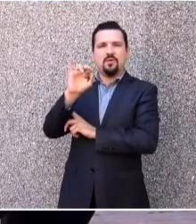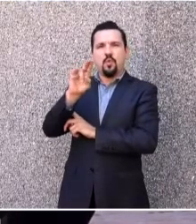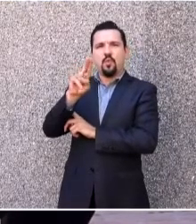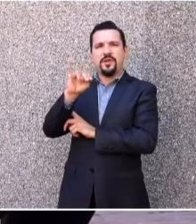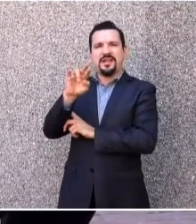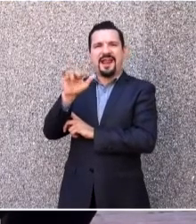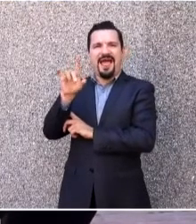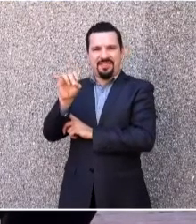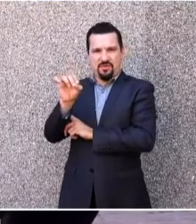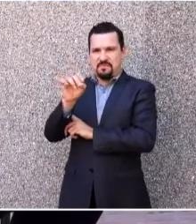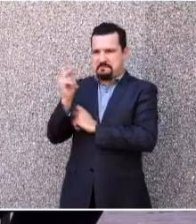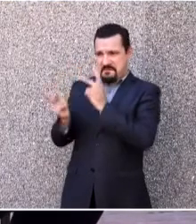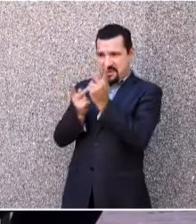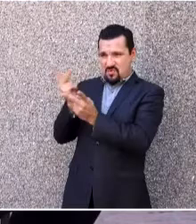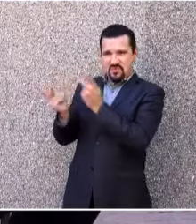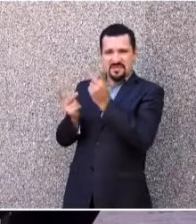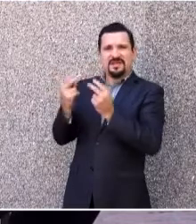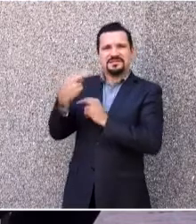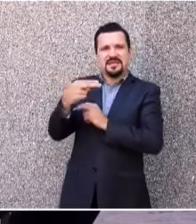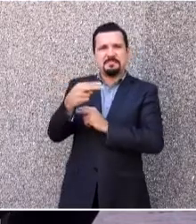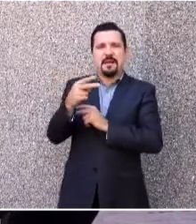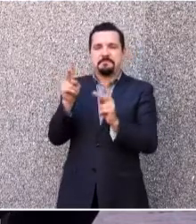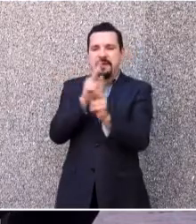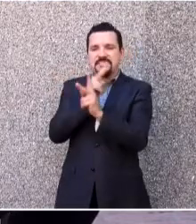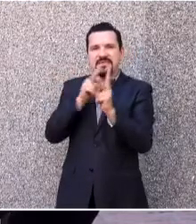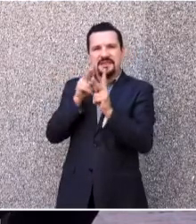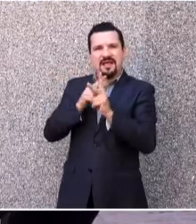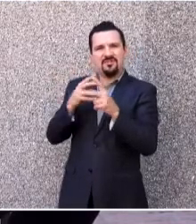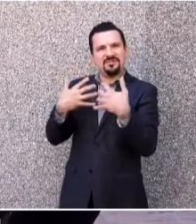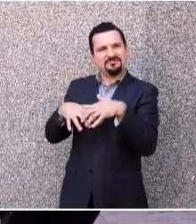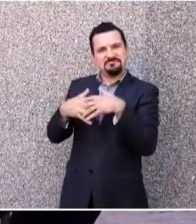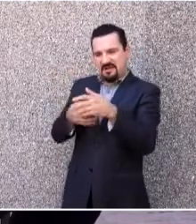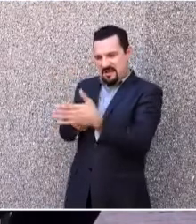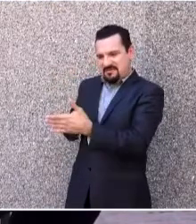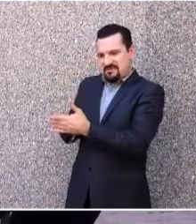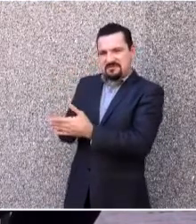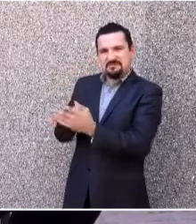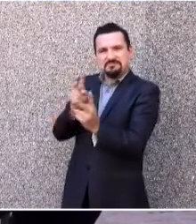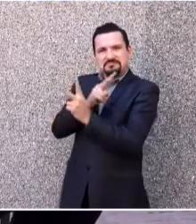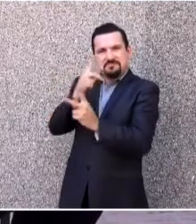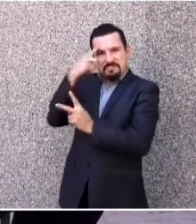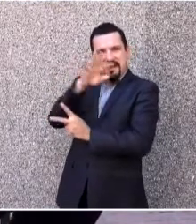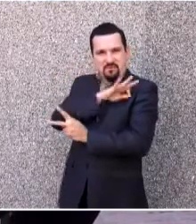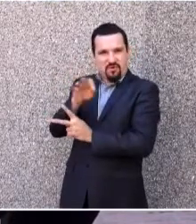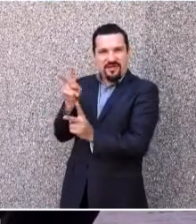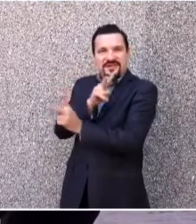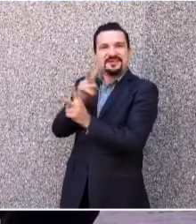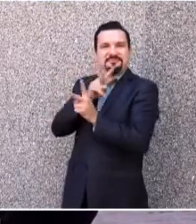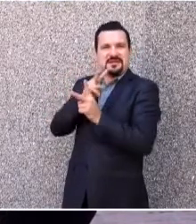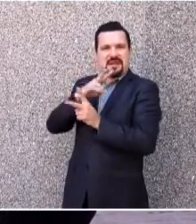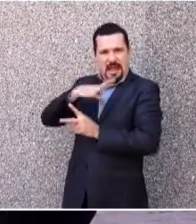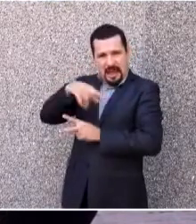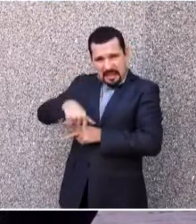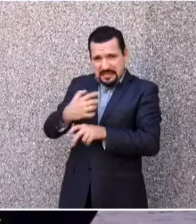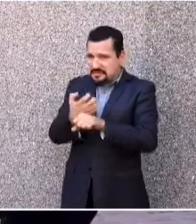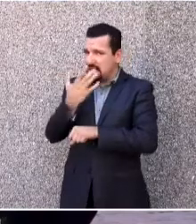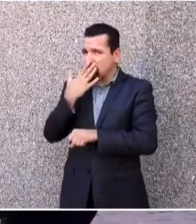los ventiladores o respiradores. ¿Cuántos existen en los hospitales de Sonora? ¿Cómo funcionan y para qué